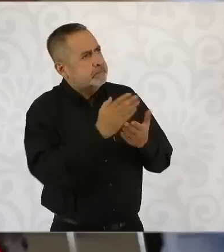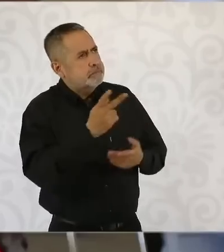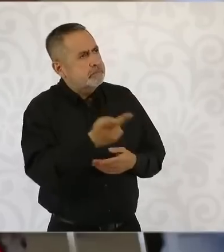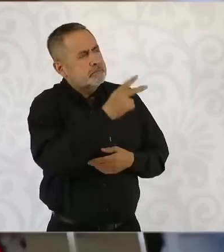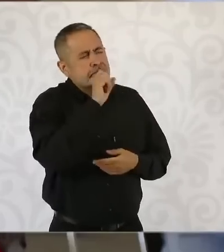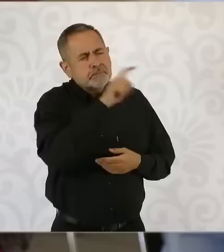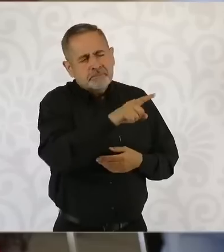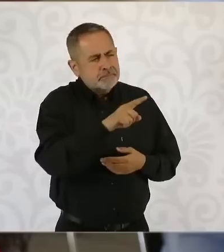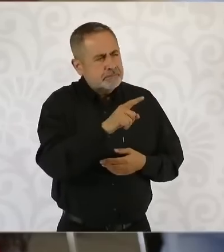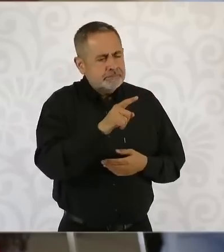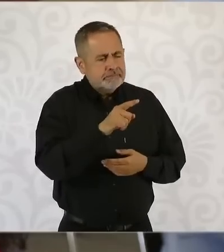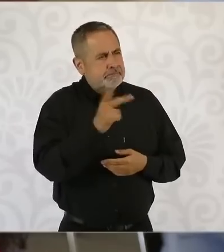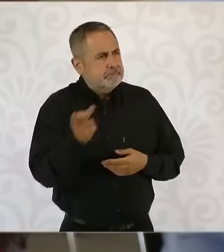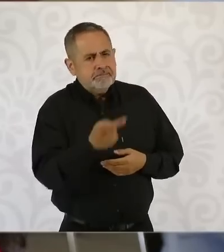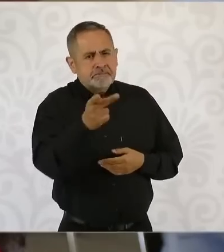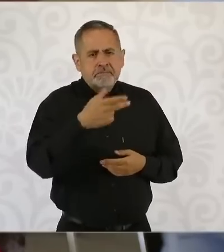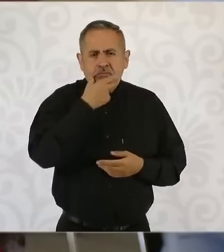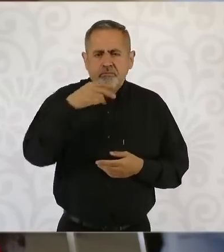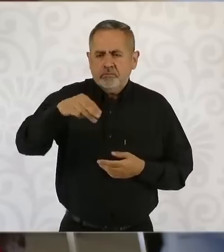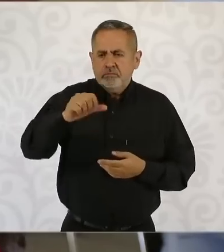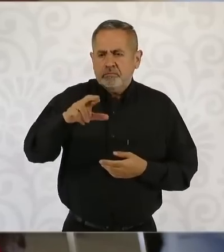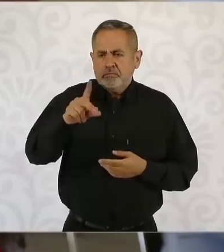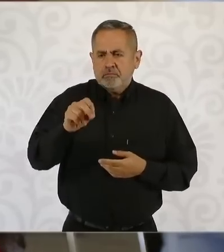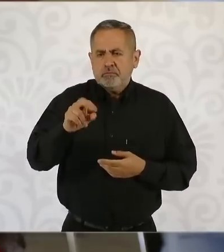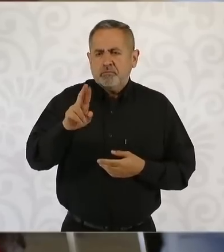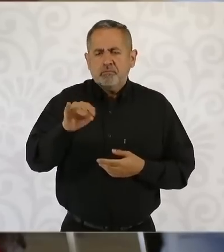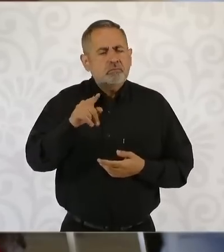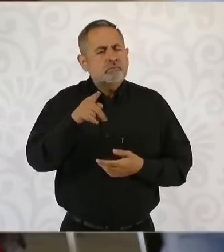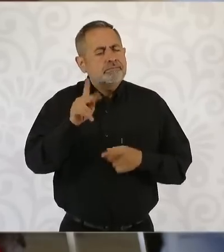retomar parte de las declaraciones de Marco Rubio, pero en el sentido de